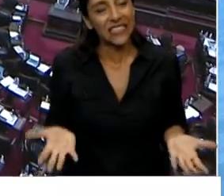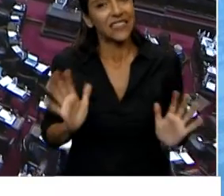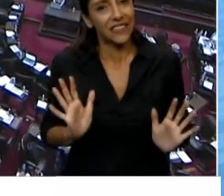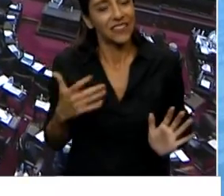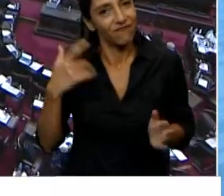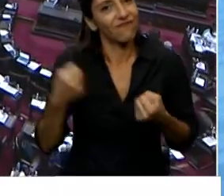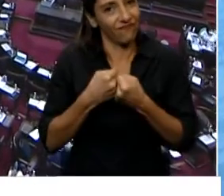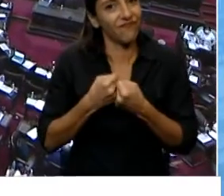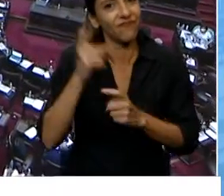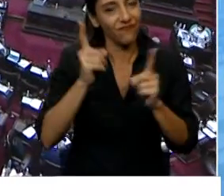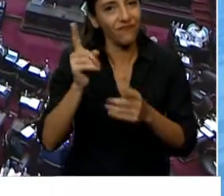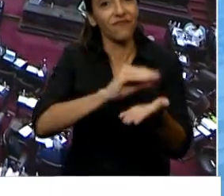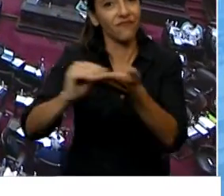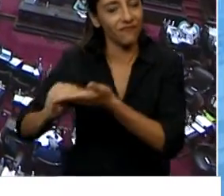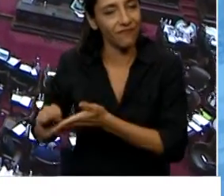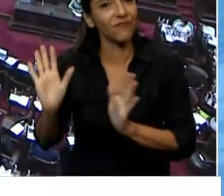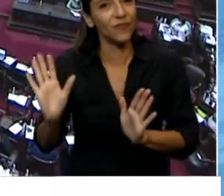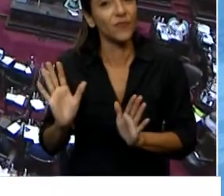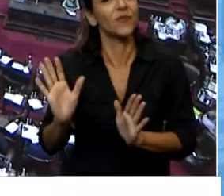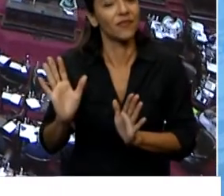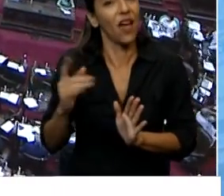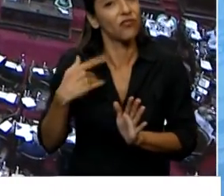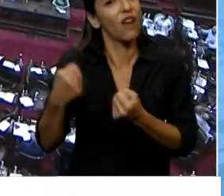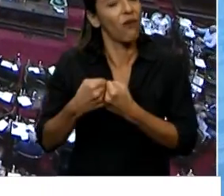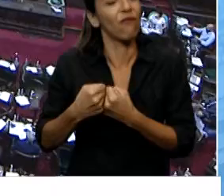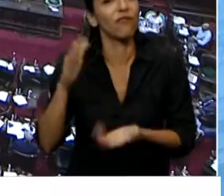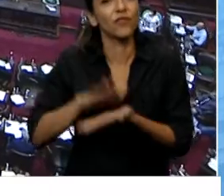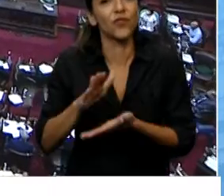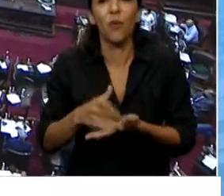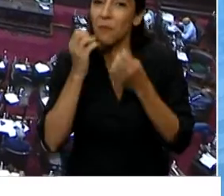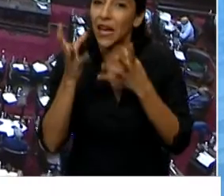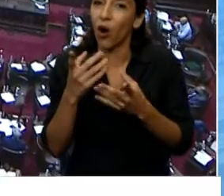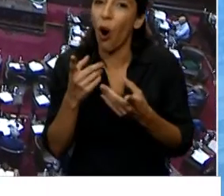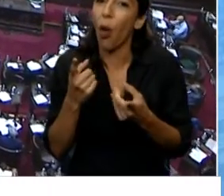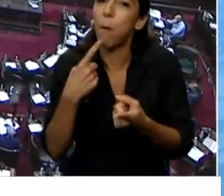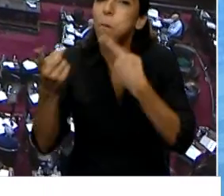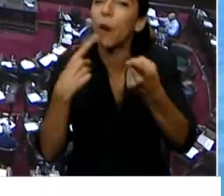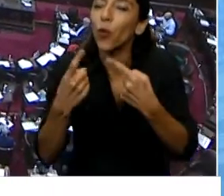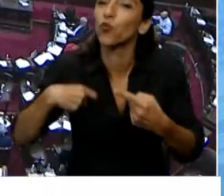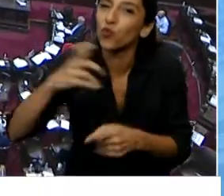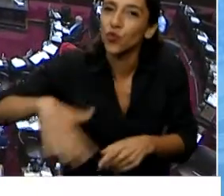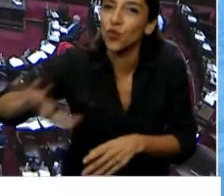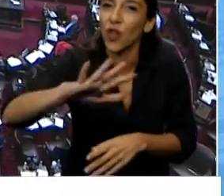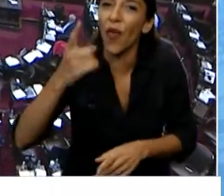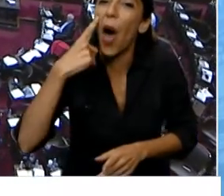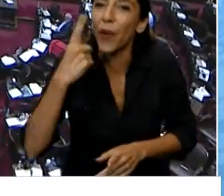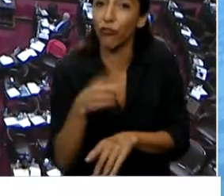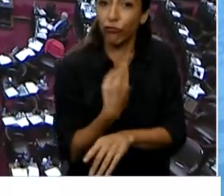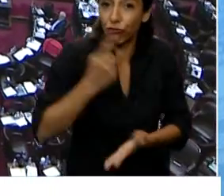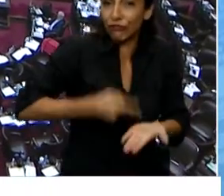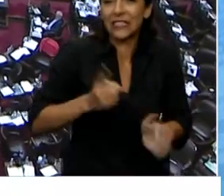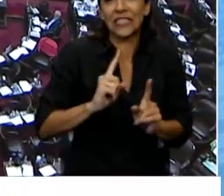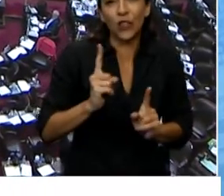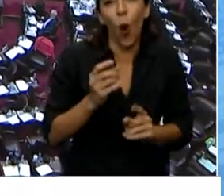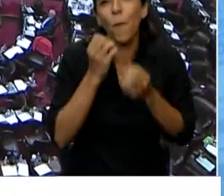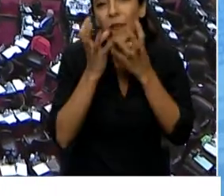varios diputados, consultar la opinión de los ciudadanos antes de decidir nada. No es una